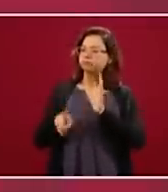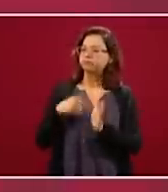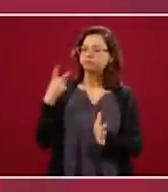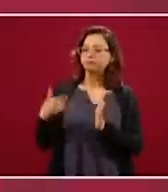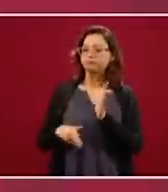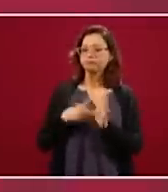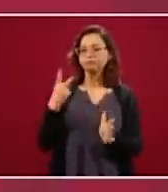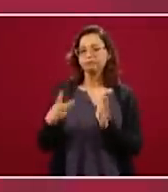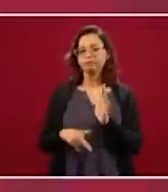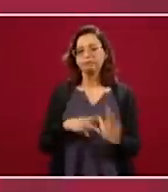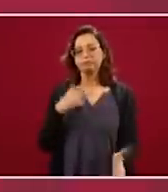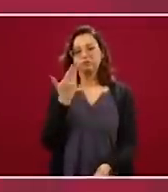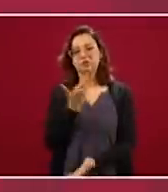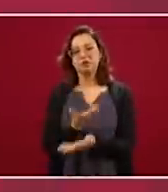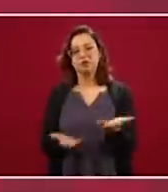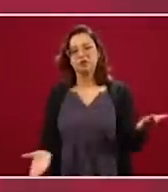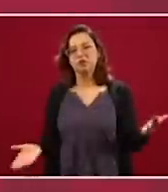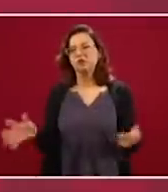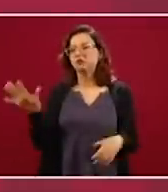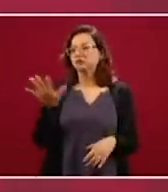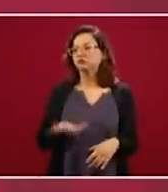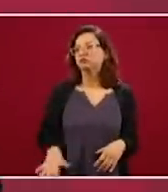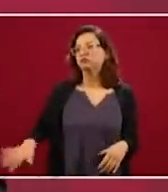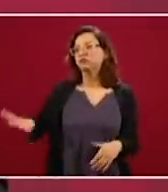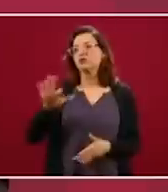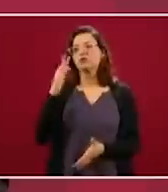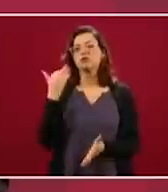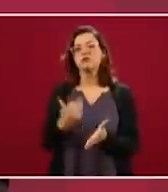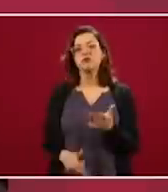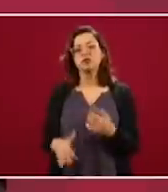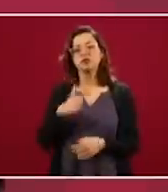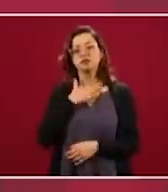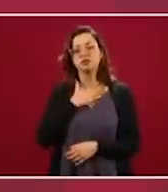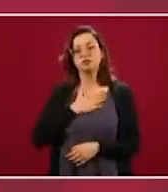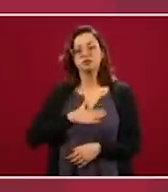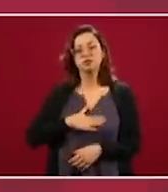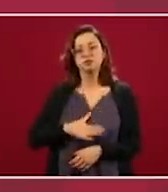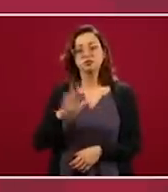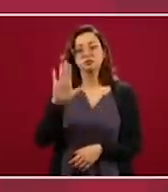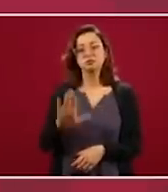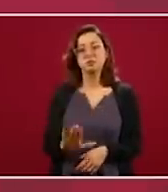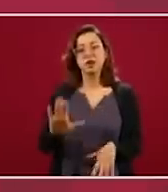ir saciando esa hambre, esa sed de justicia,